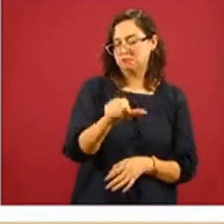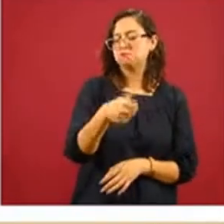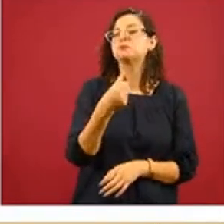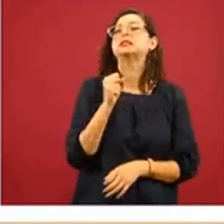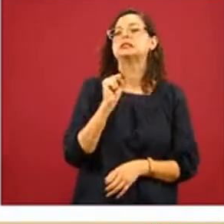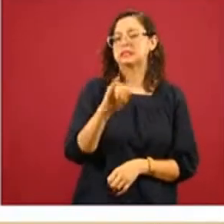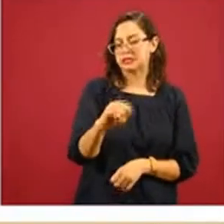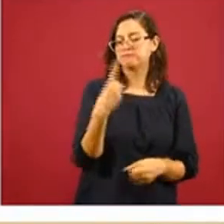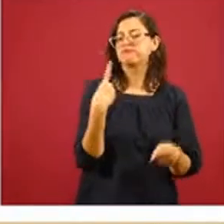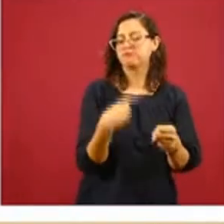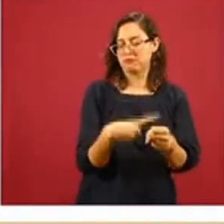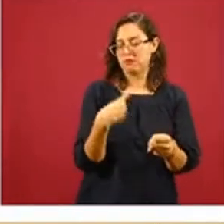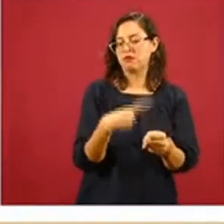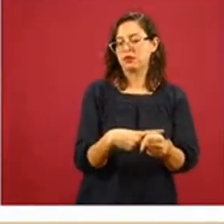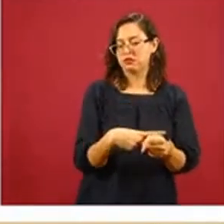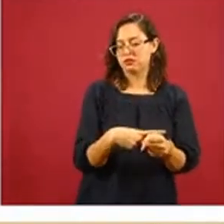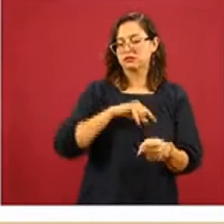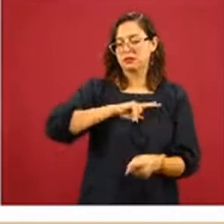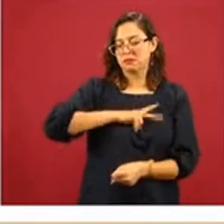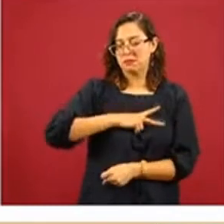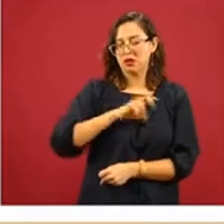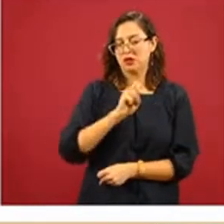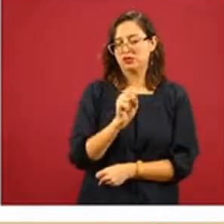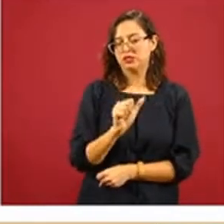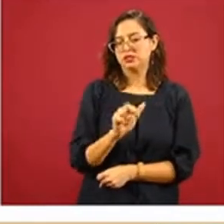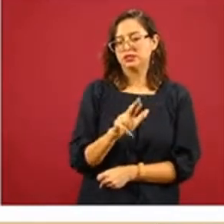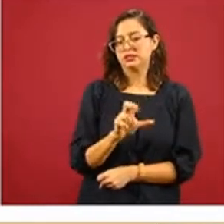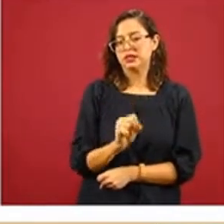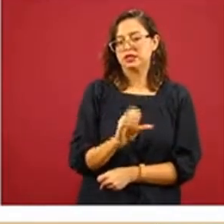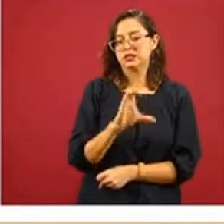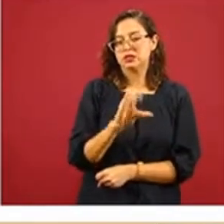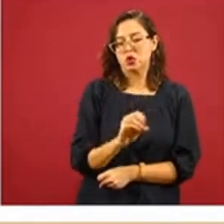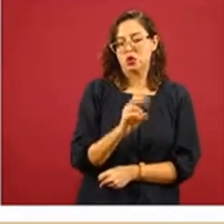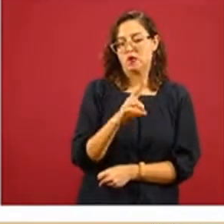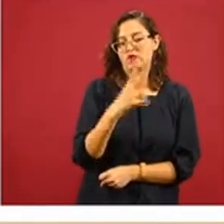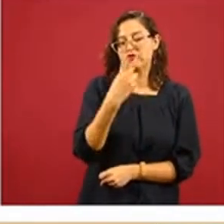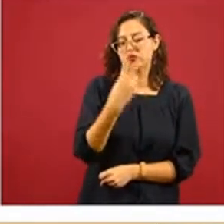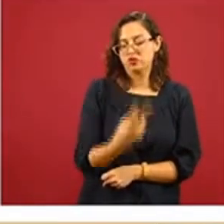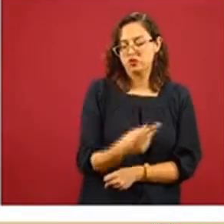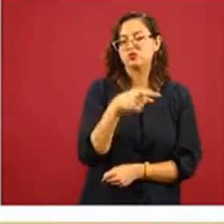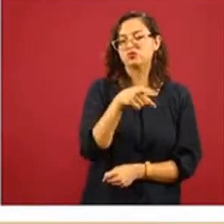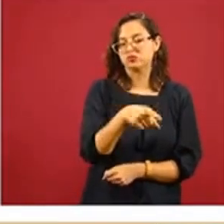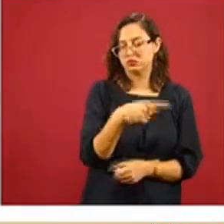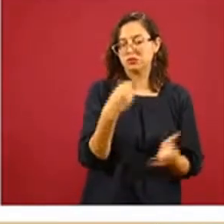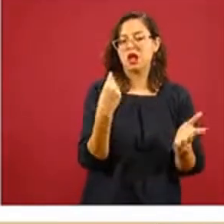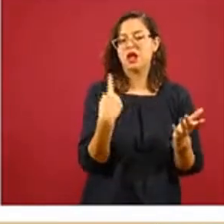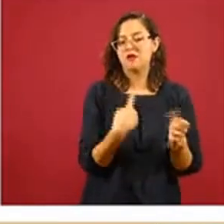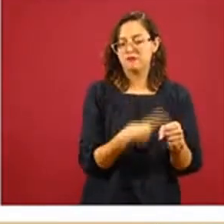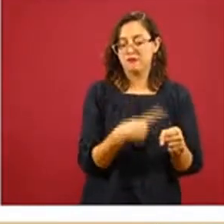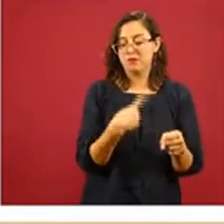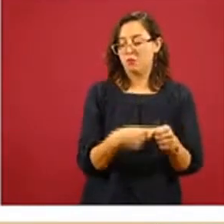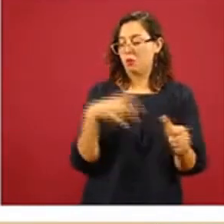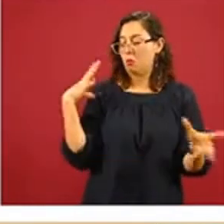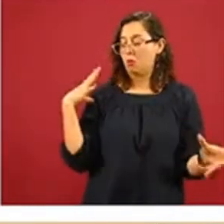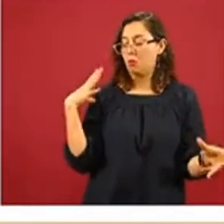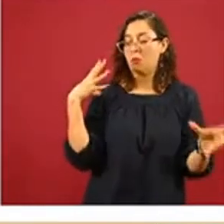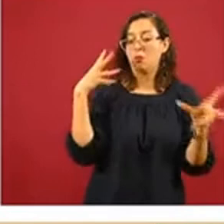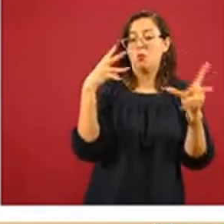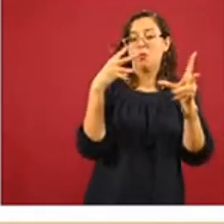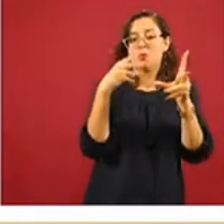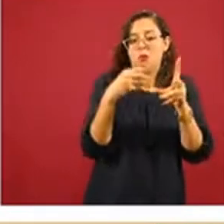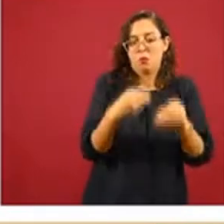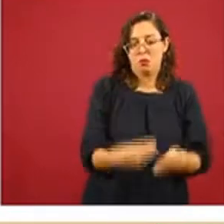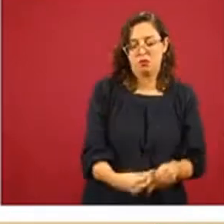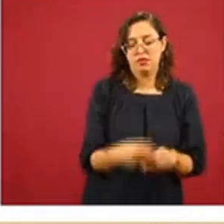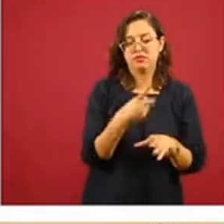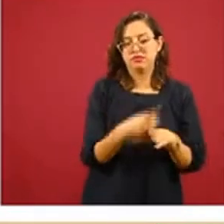238,511 dieron positivo al virus SARS-CoV-2, por lo tanto son nuestros casos confirmados de COVID-19 y además acumulados